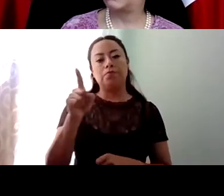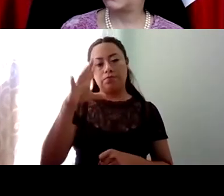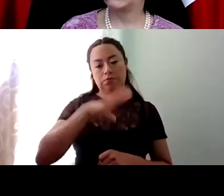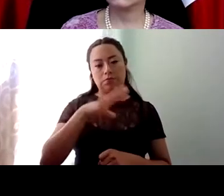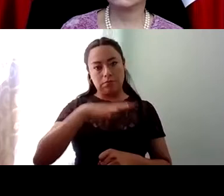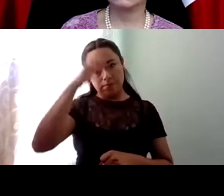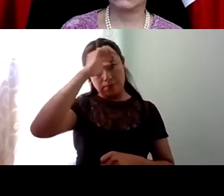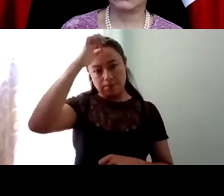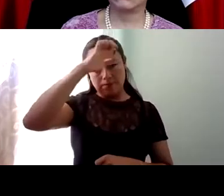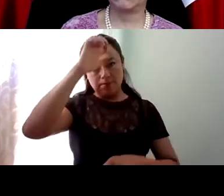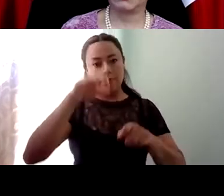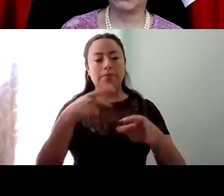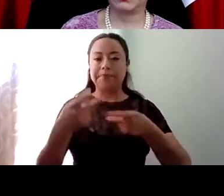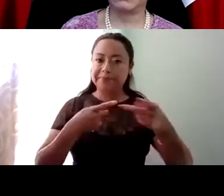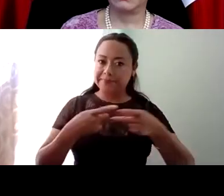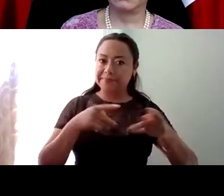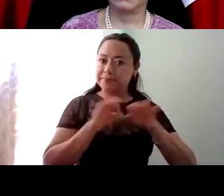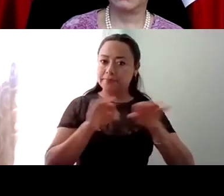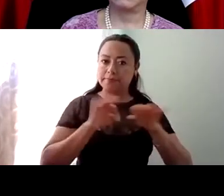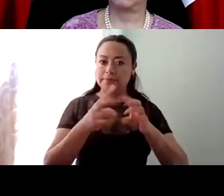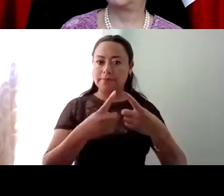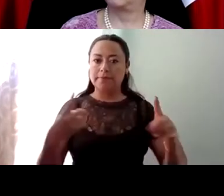el trabajo desarrollado para poder